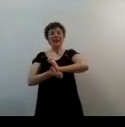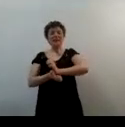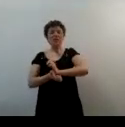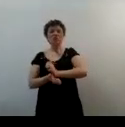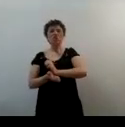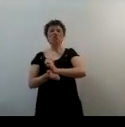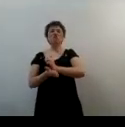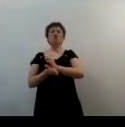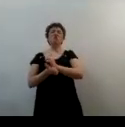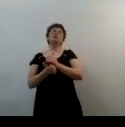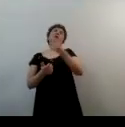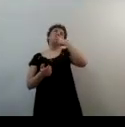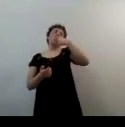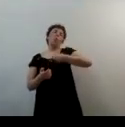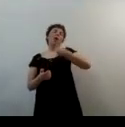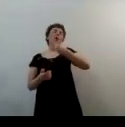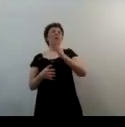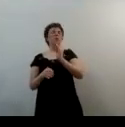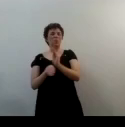ricos.